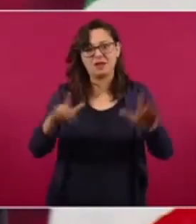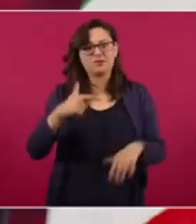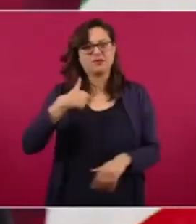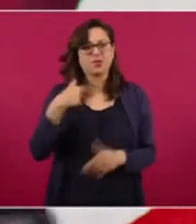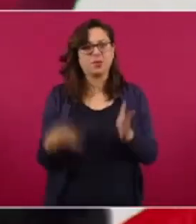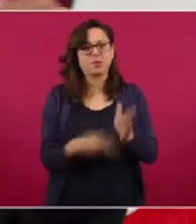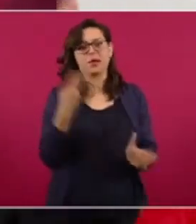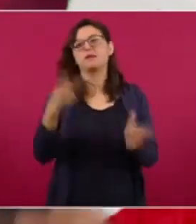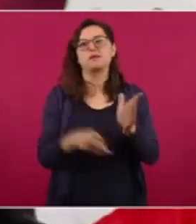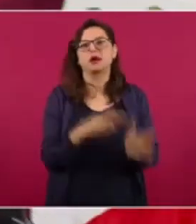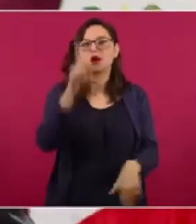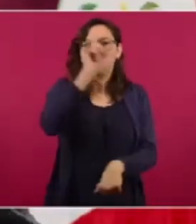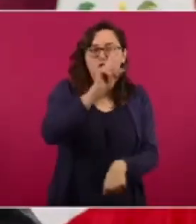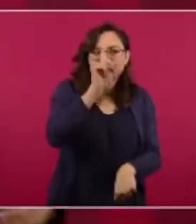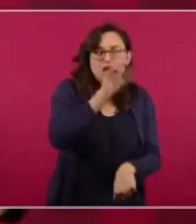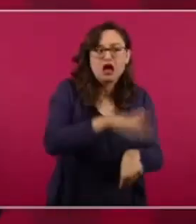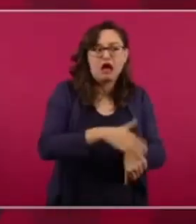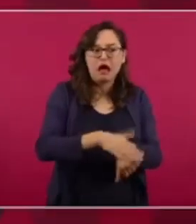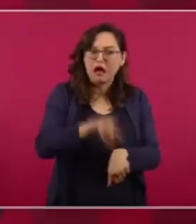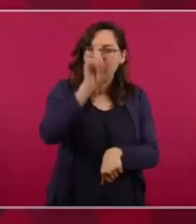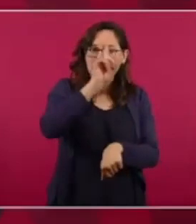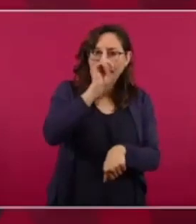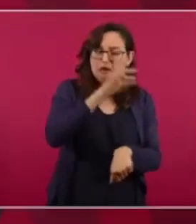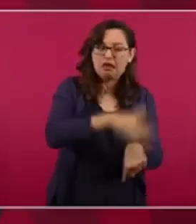deben de hacer una revisión